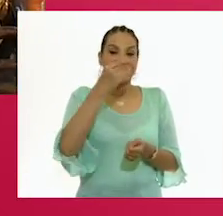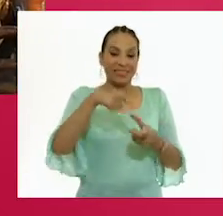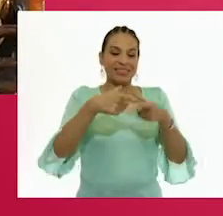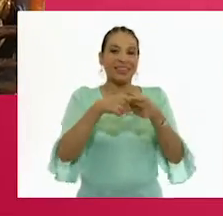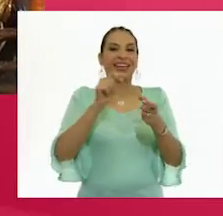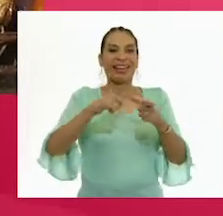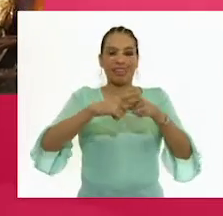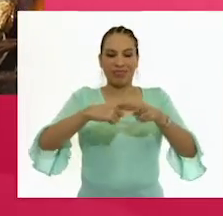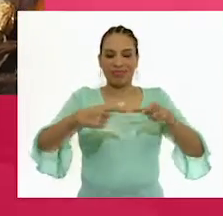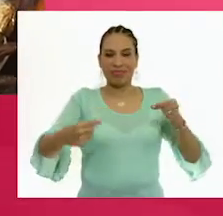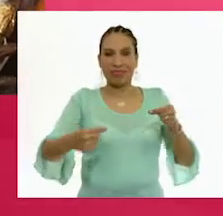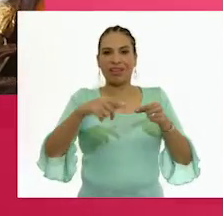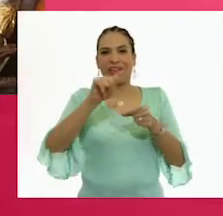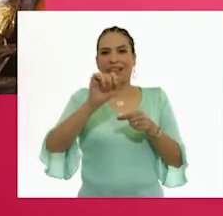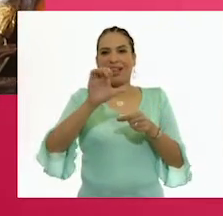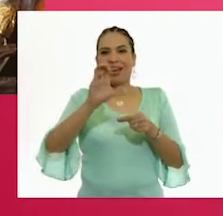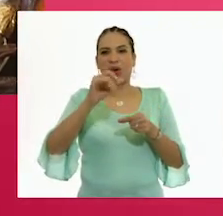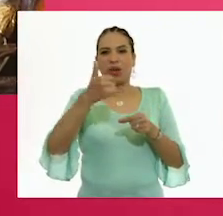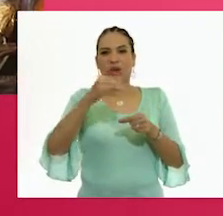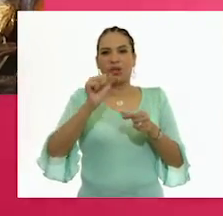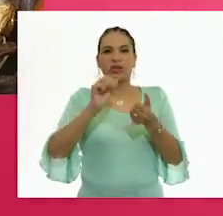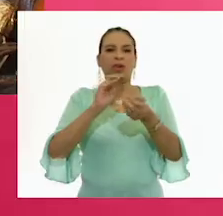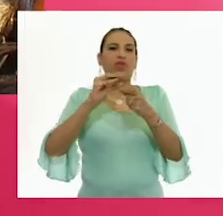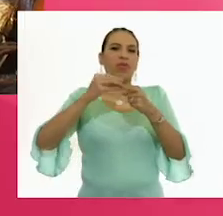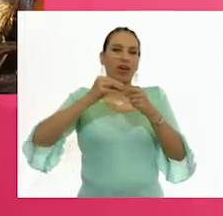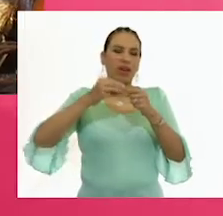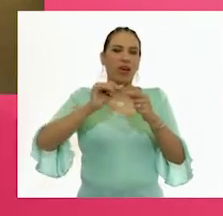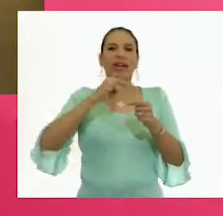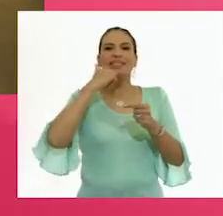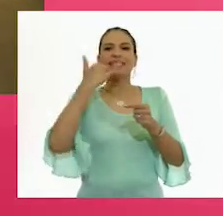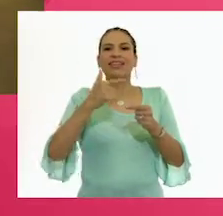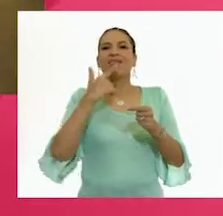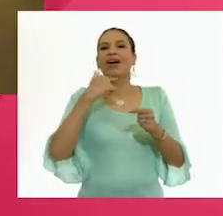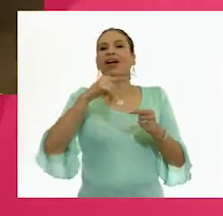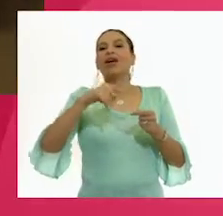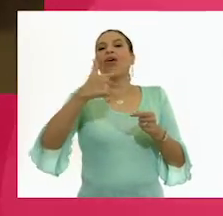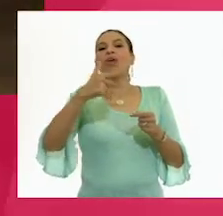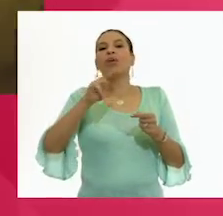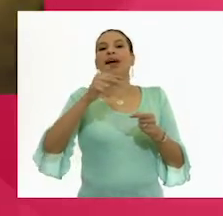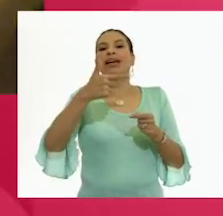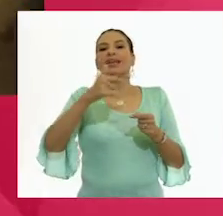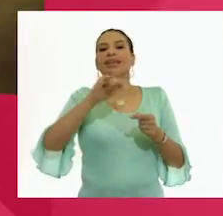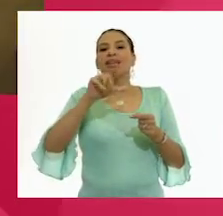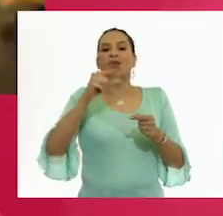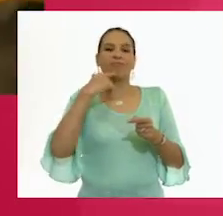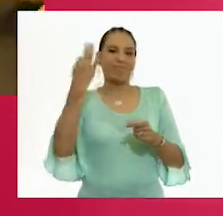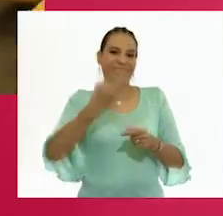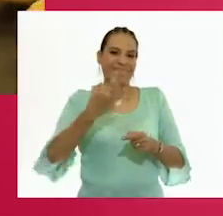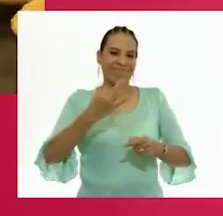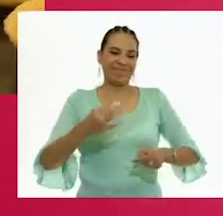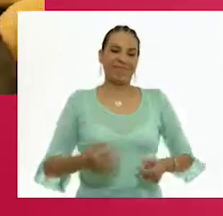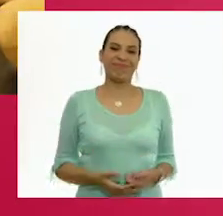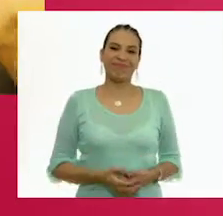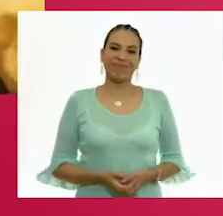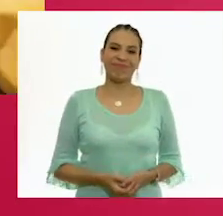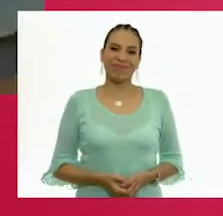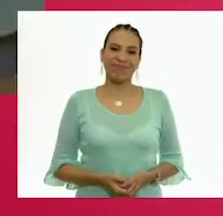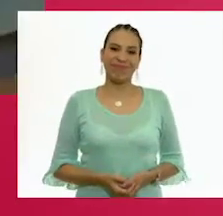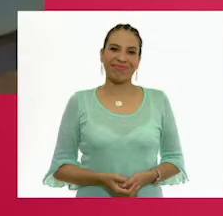tlacoyos con frijol. Llevan frijol y les pongo guajillo y están bien, bien sabrosos.